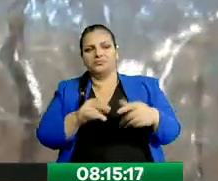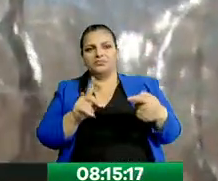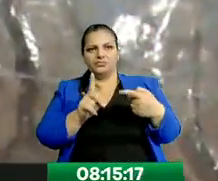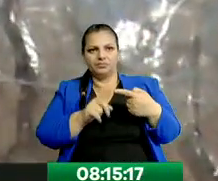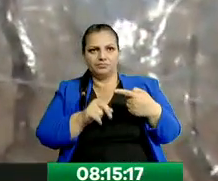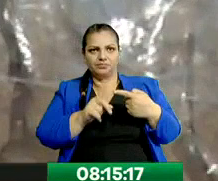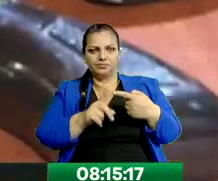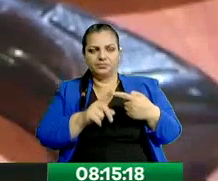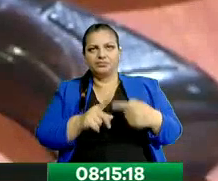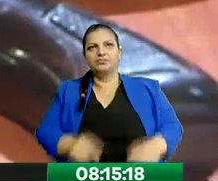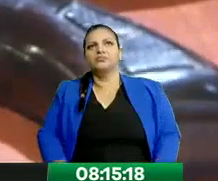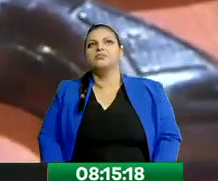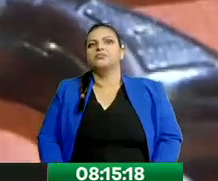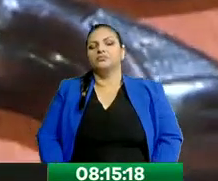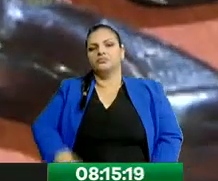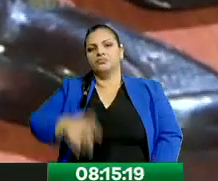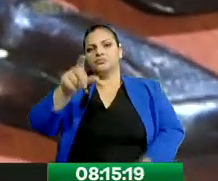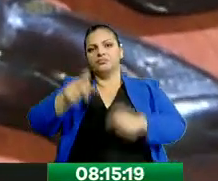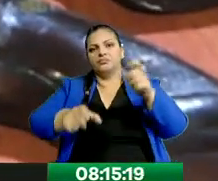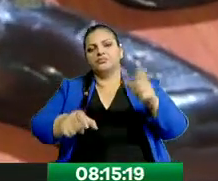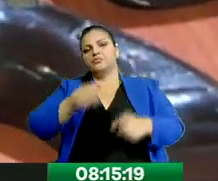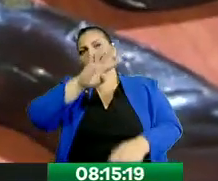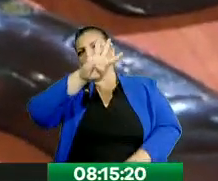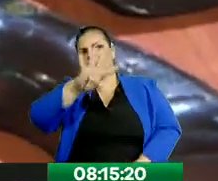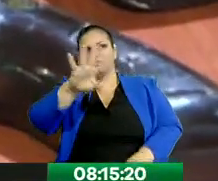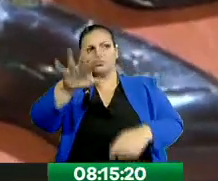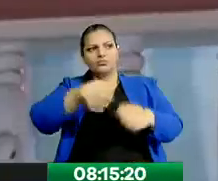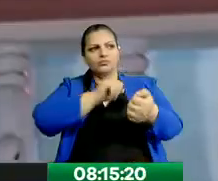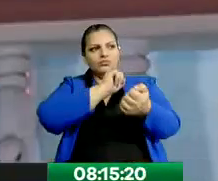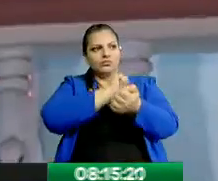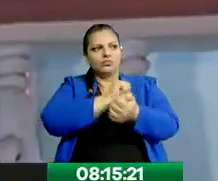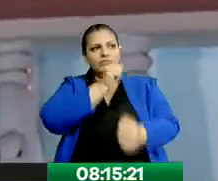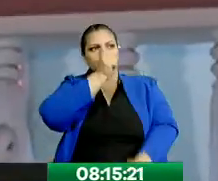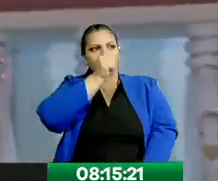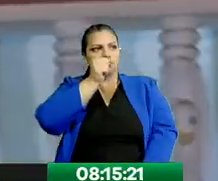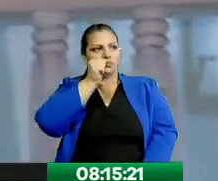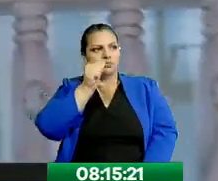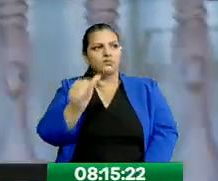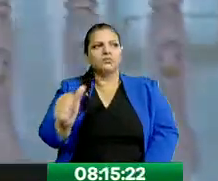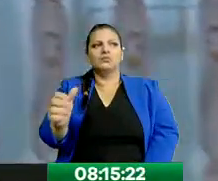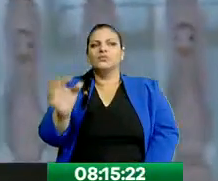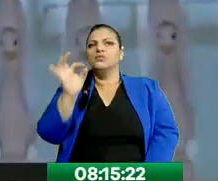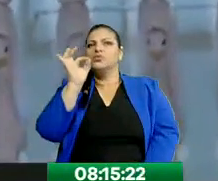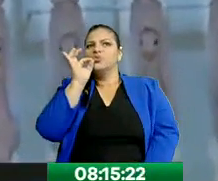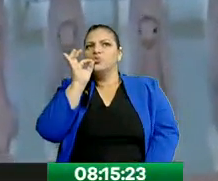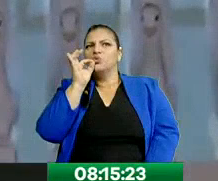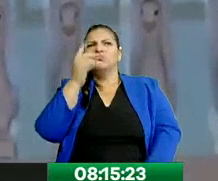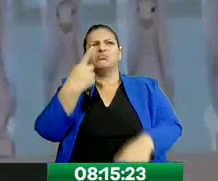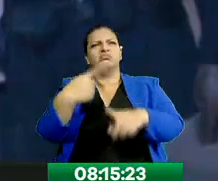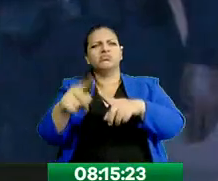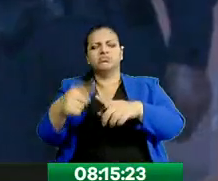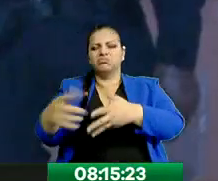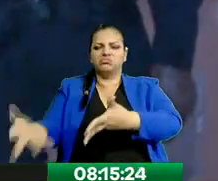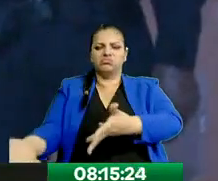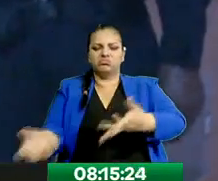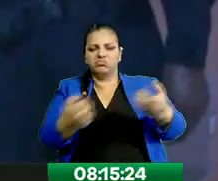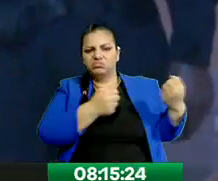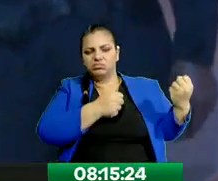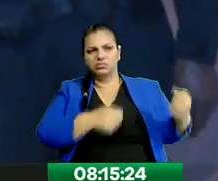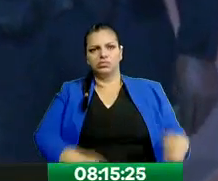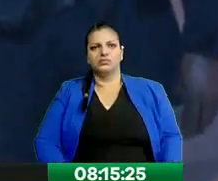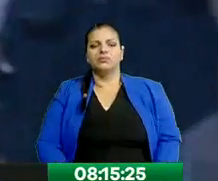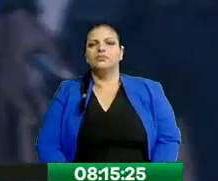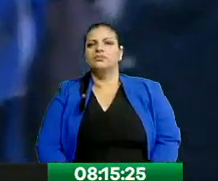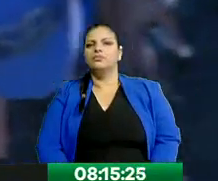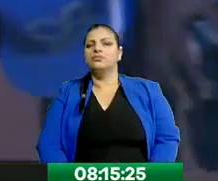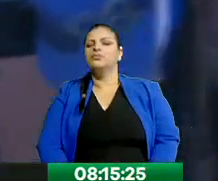y 3 armas de fuego decomisadas dejó como resultado un operativo policial. La redada